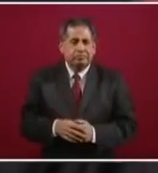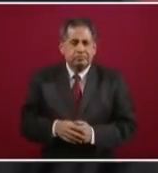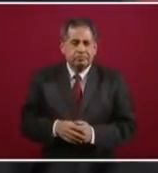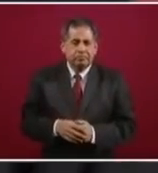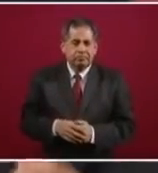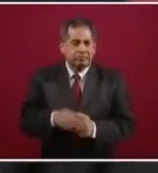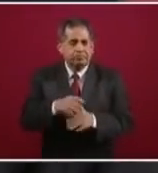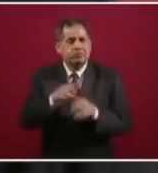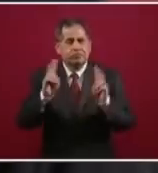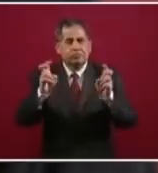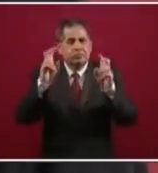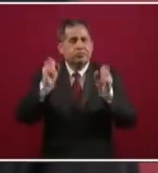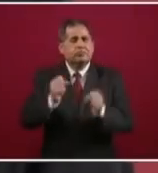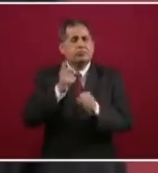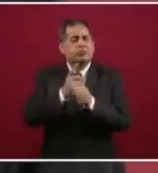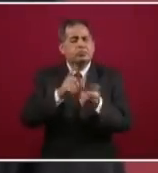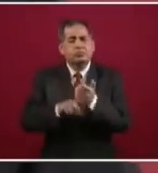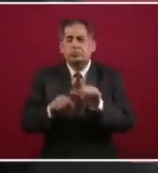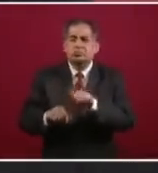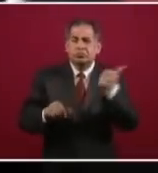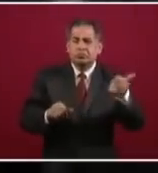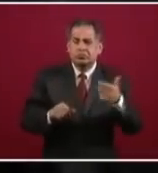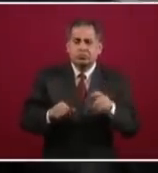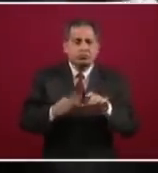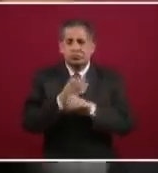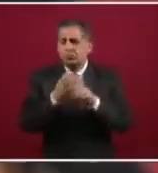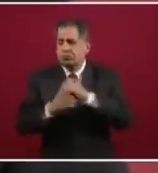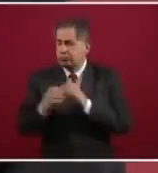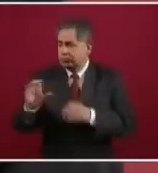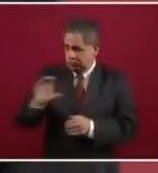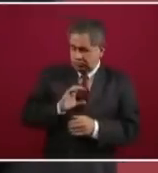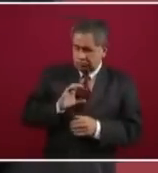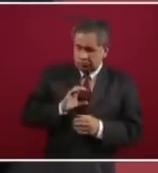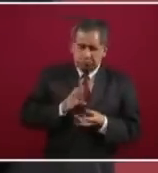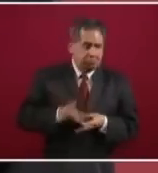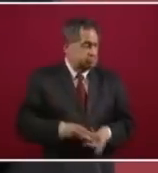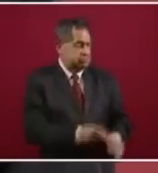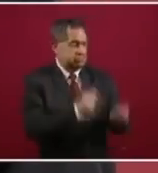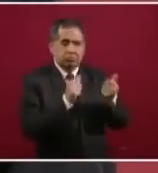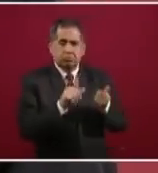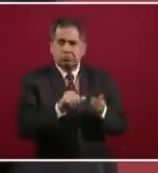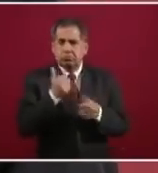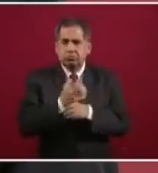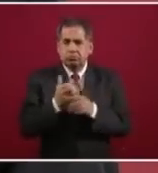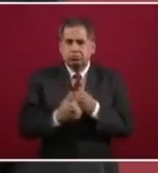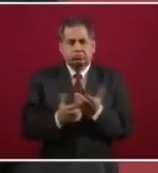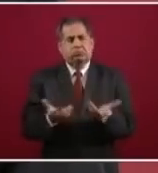temas de seguridad, sino para otro tipo de cosas.